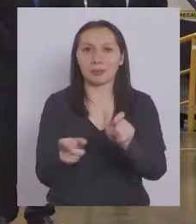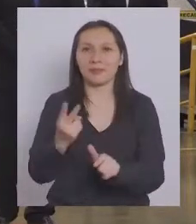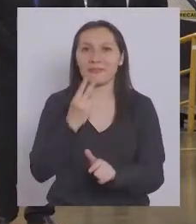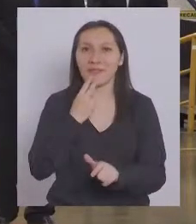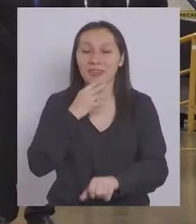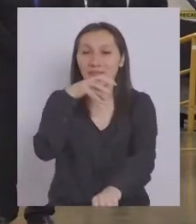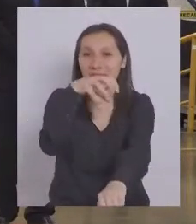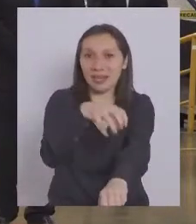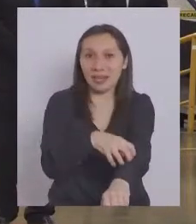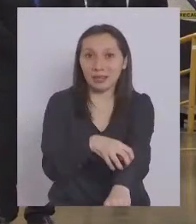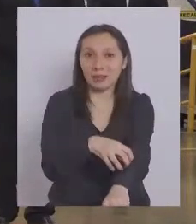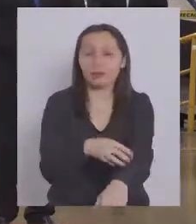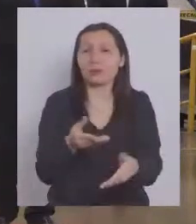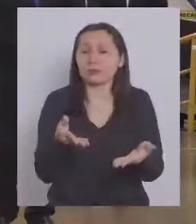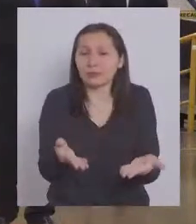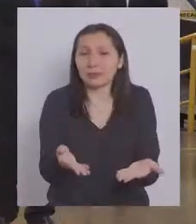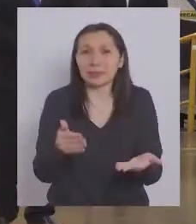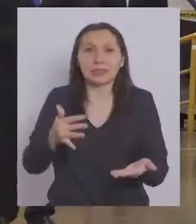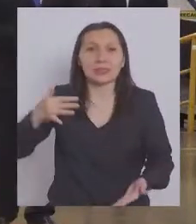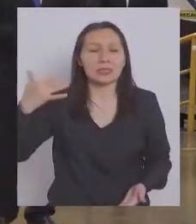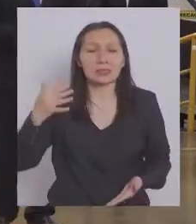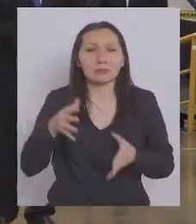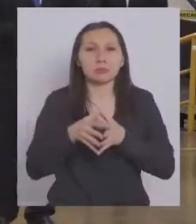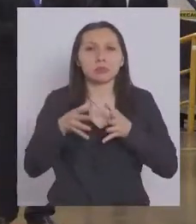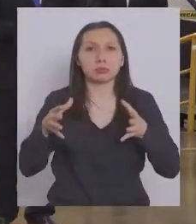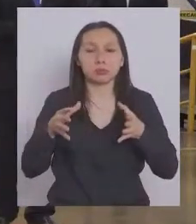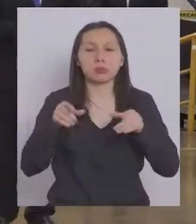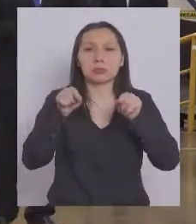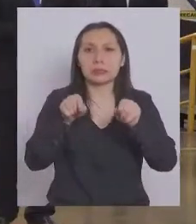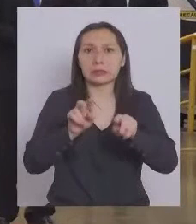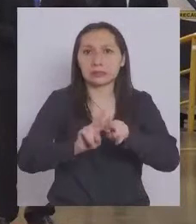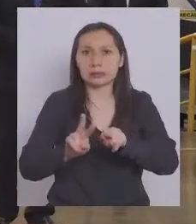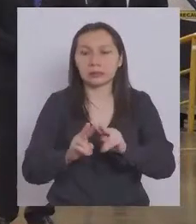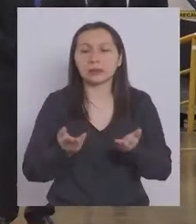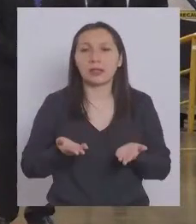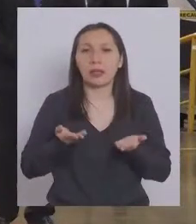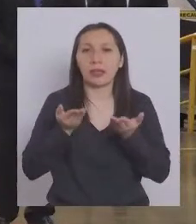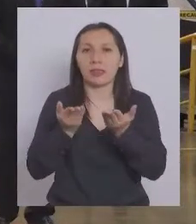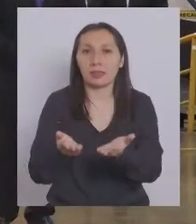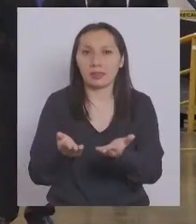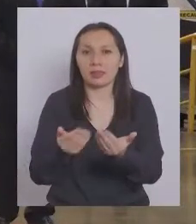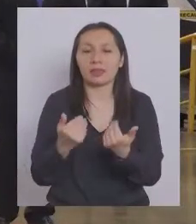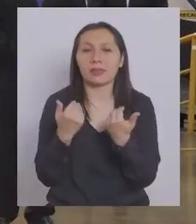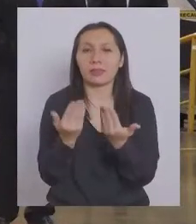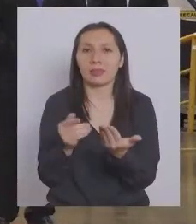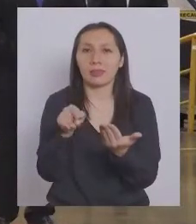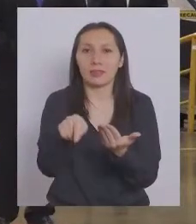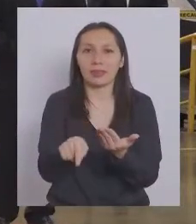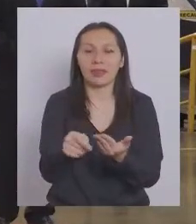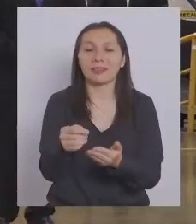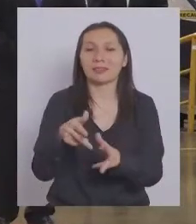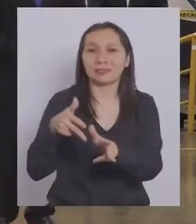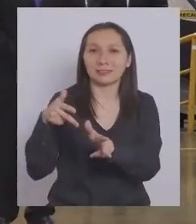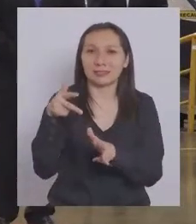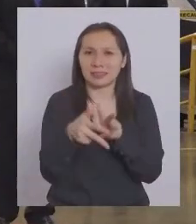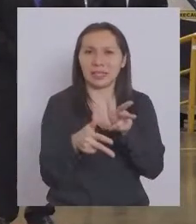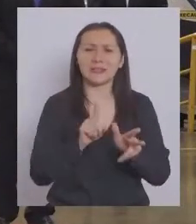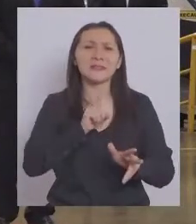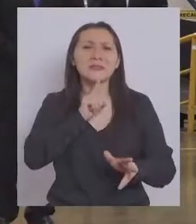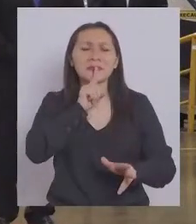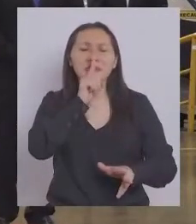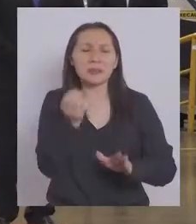región en este tan importante evento donde se van a entregar, ¿no es cierto?, trenes de